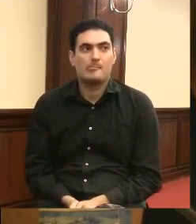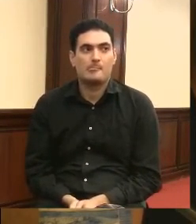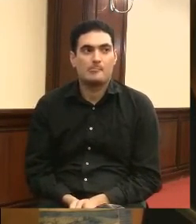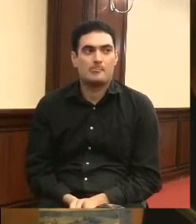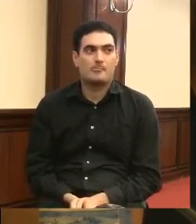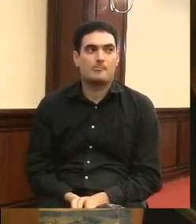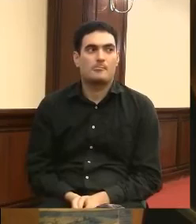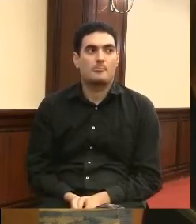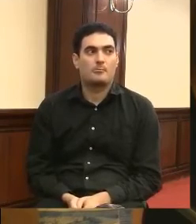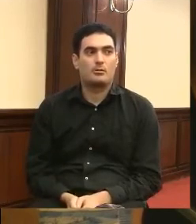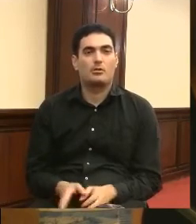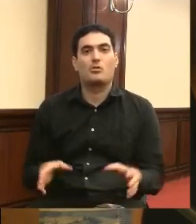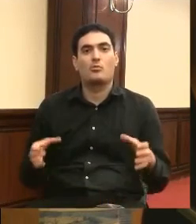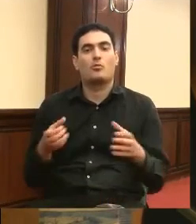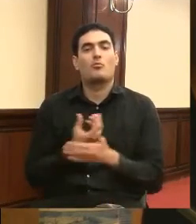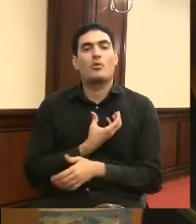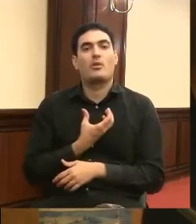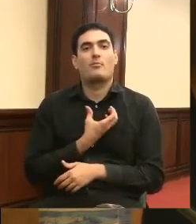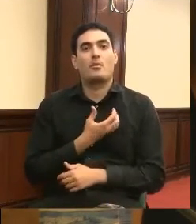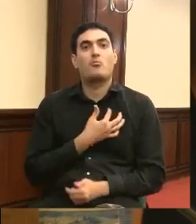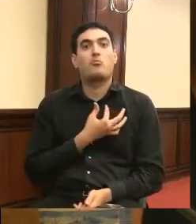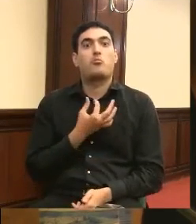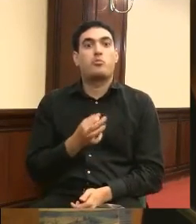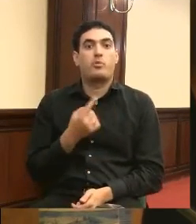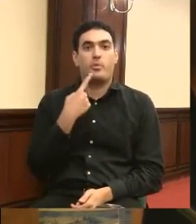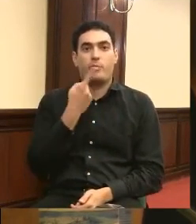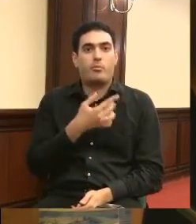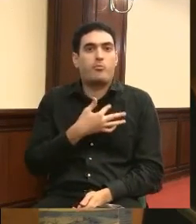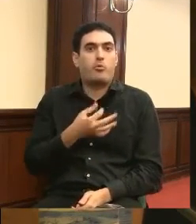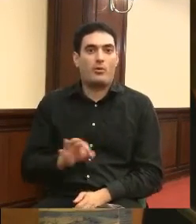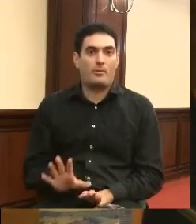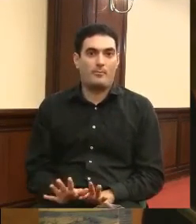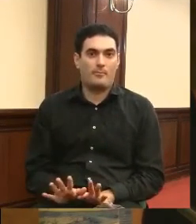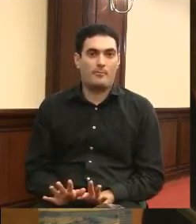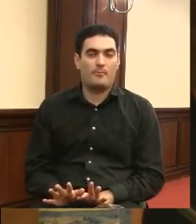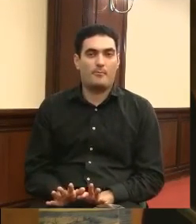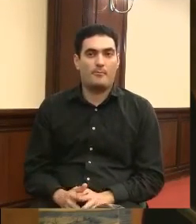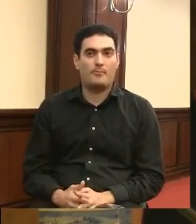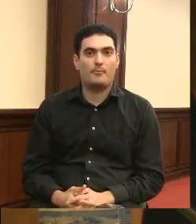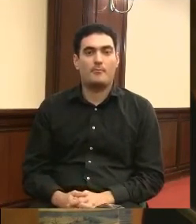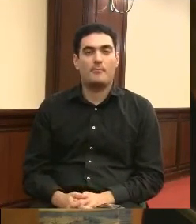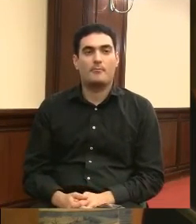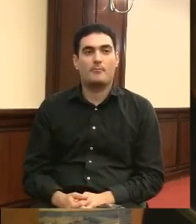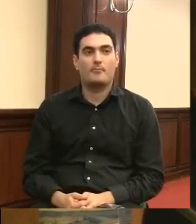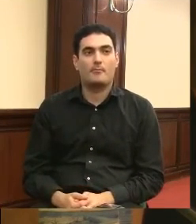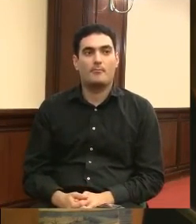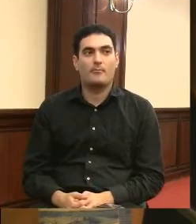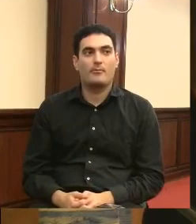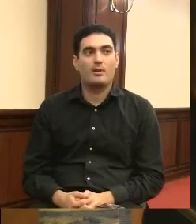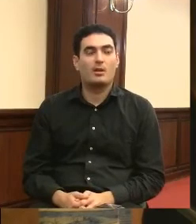Así pues, nuestro grupo municipal cree que quizás es más positivo